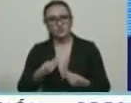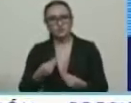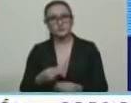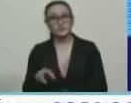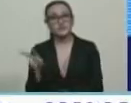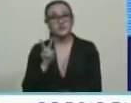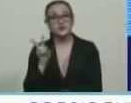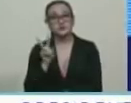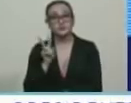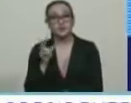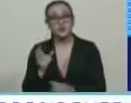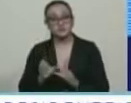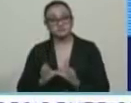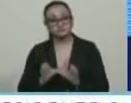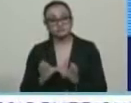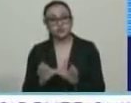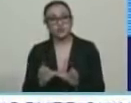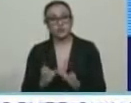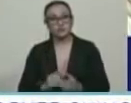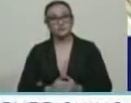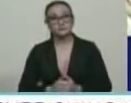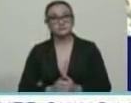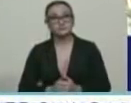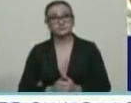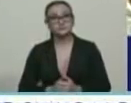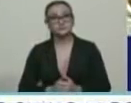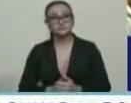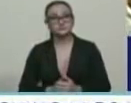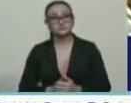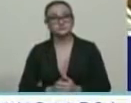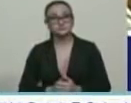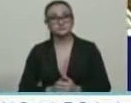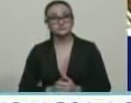Venezuela está certificando lo que